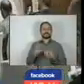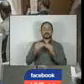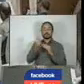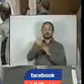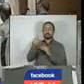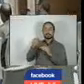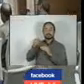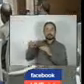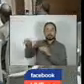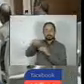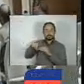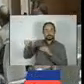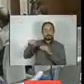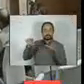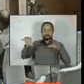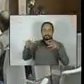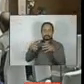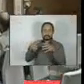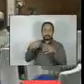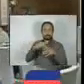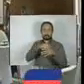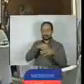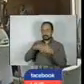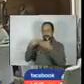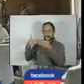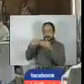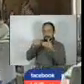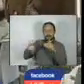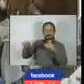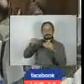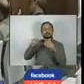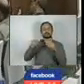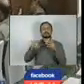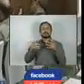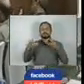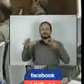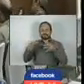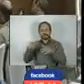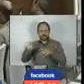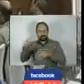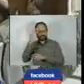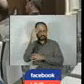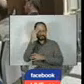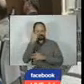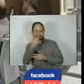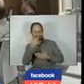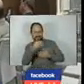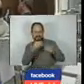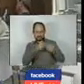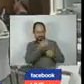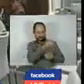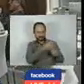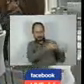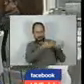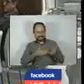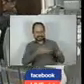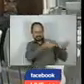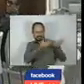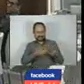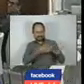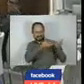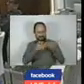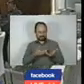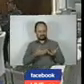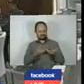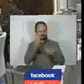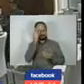México y de Estados Unidos y que están preocupados ante el aumento y a la gestión de